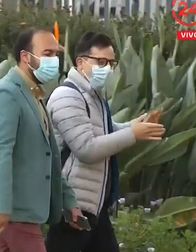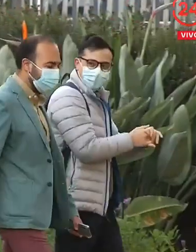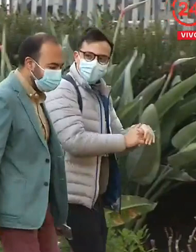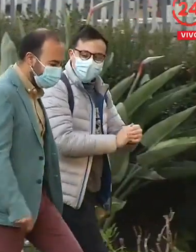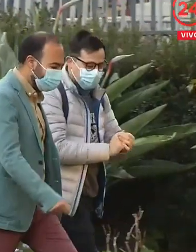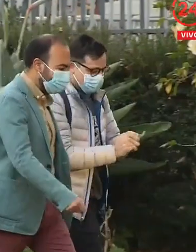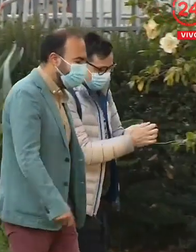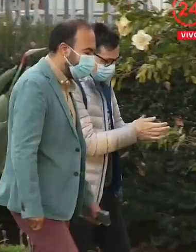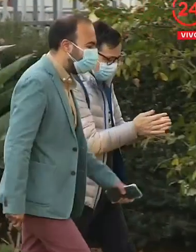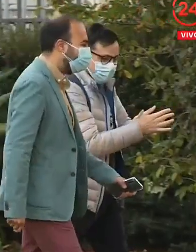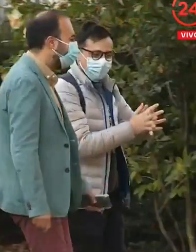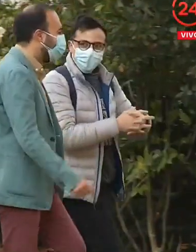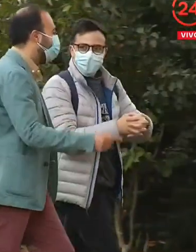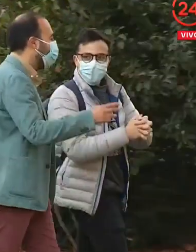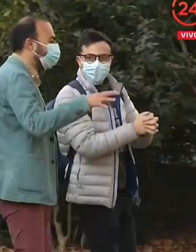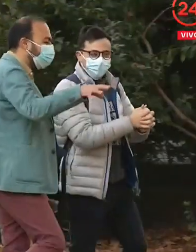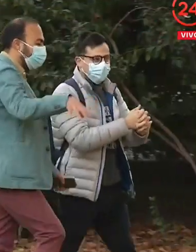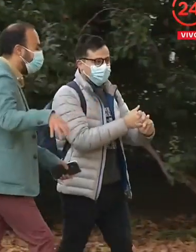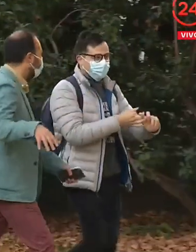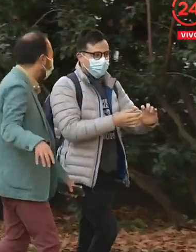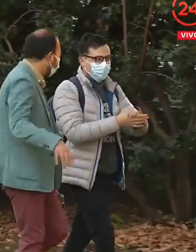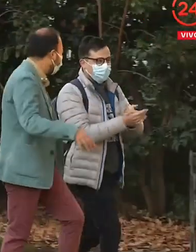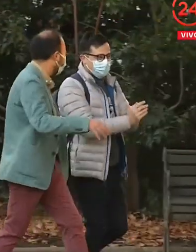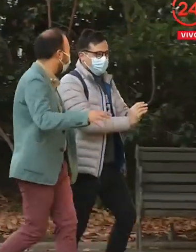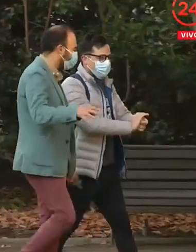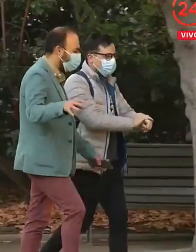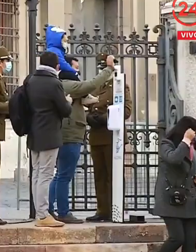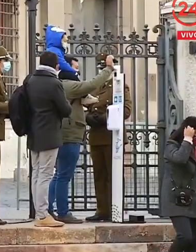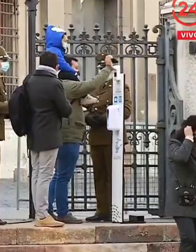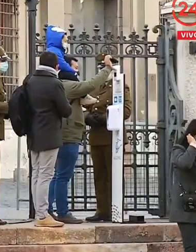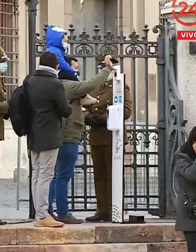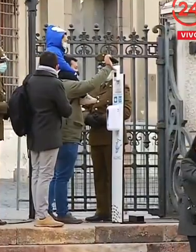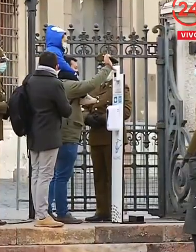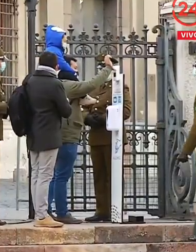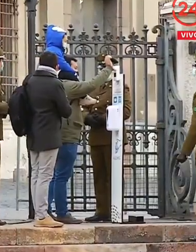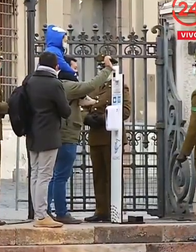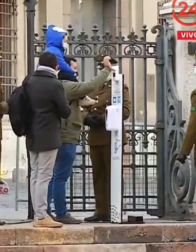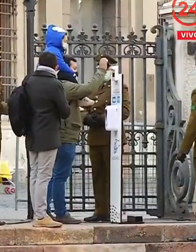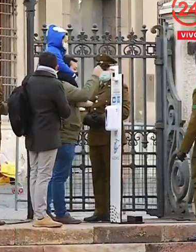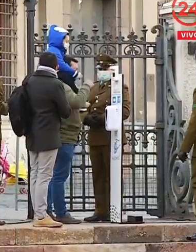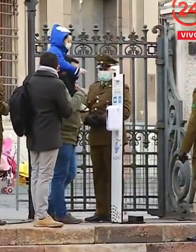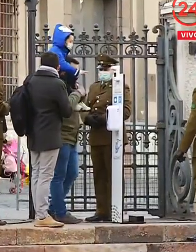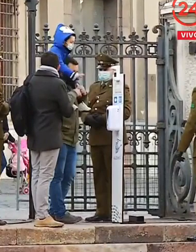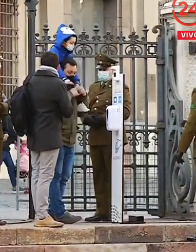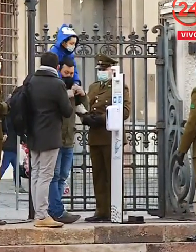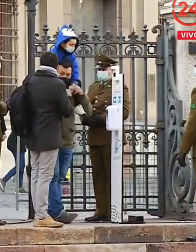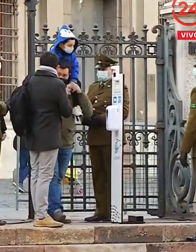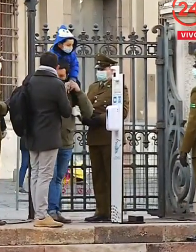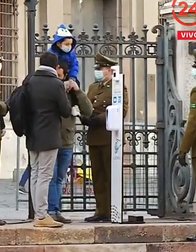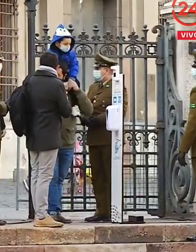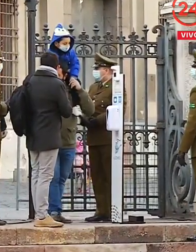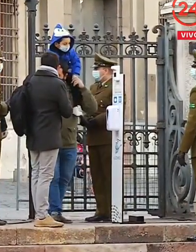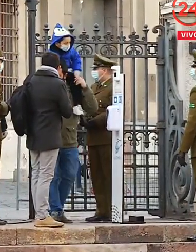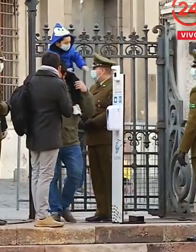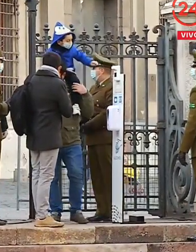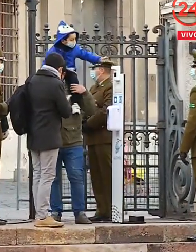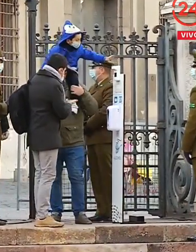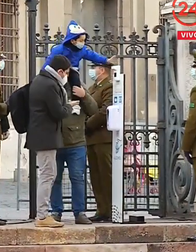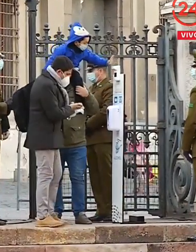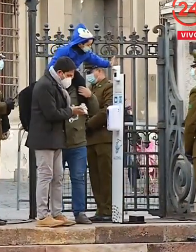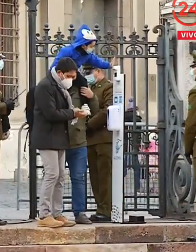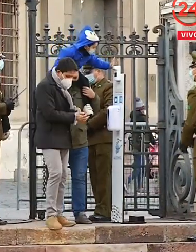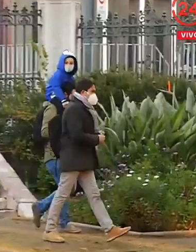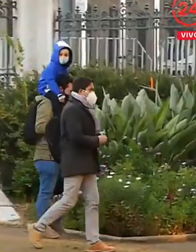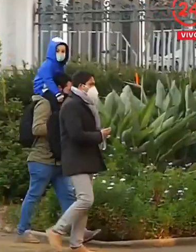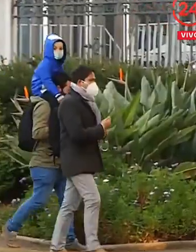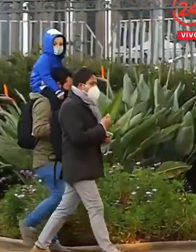constituyentes, por ejemplo, vamos por Chile, hablaron de terrorismo en la Araucanía. Por un lado ha estado el debate sobre derechos